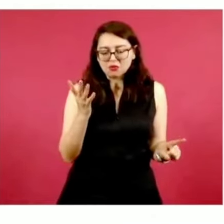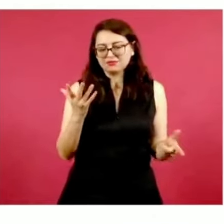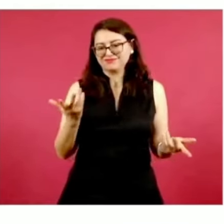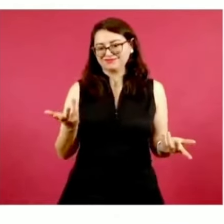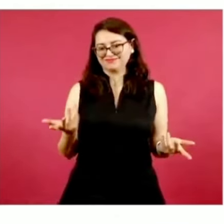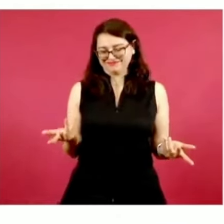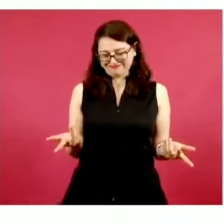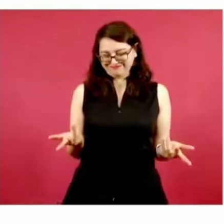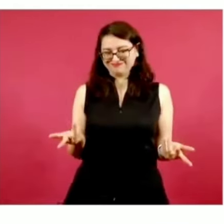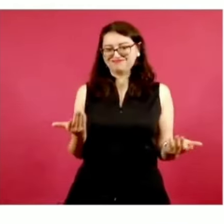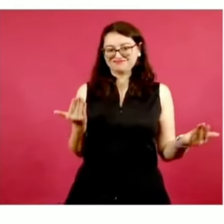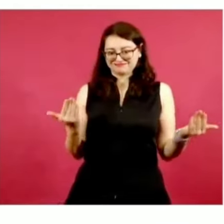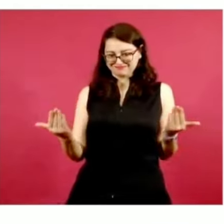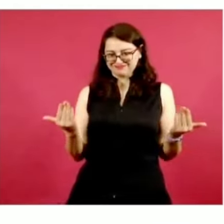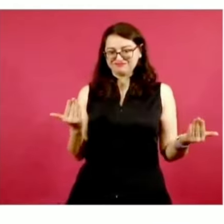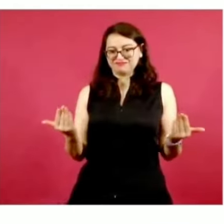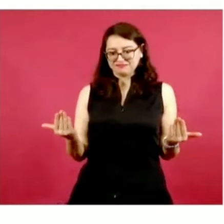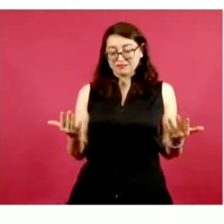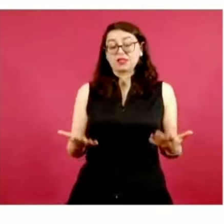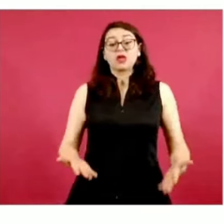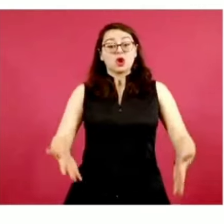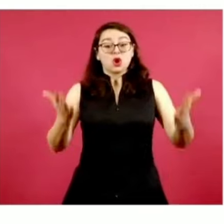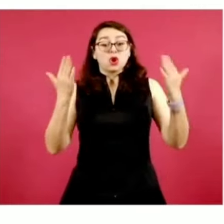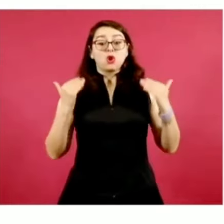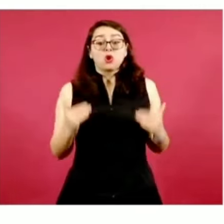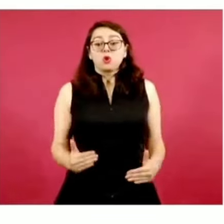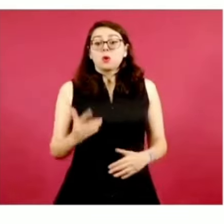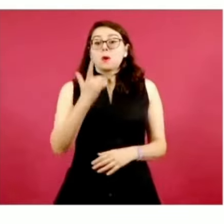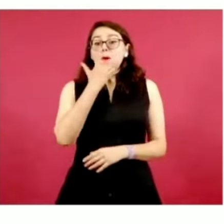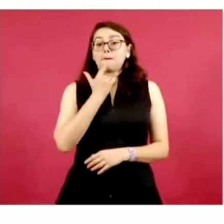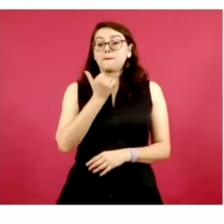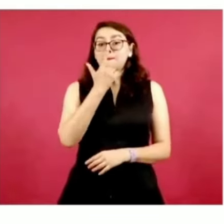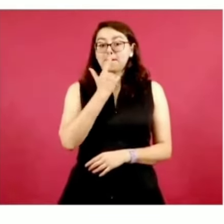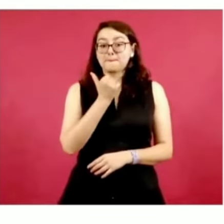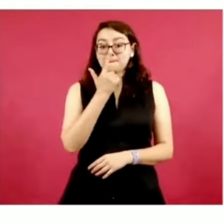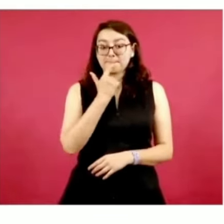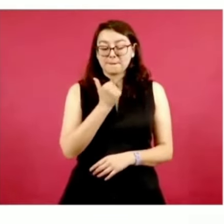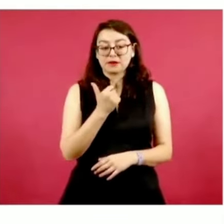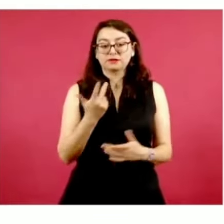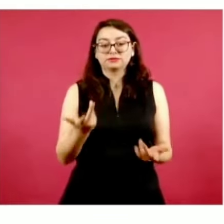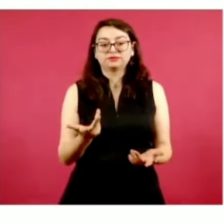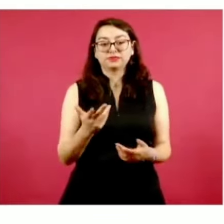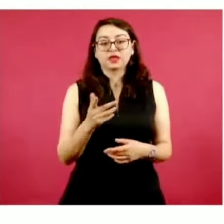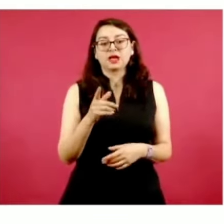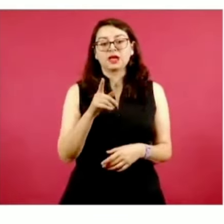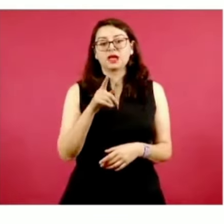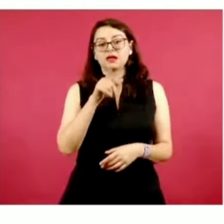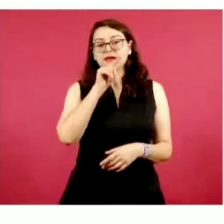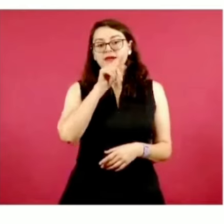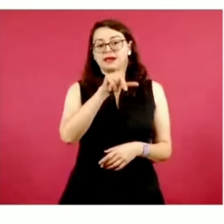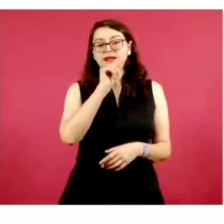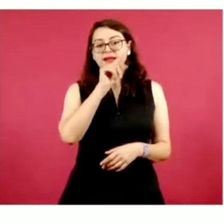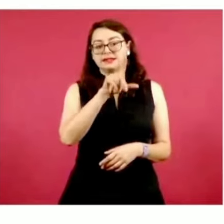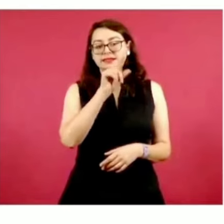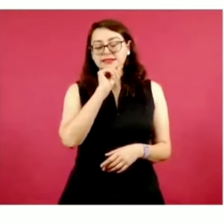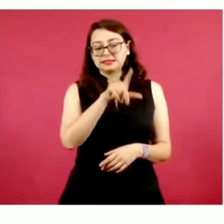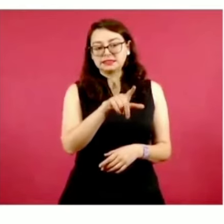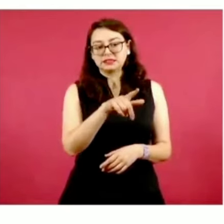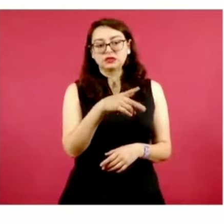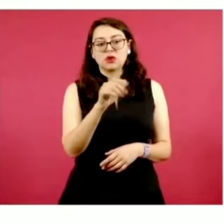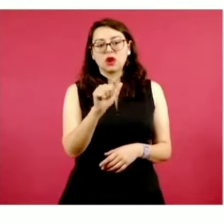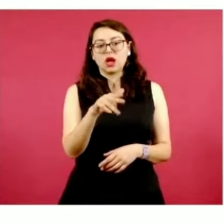también que en el caso de la gasolina Premium la de más alto octanaje autoexpress Calzada Periférico de pem allá en